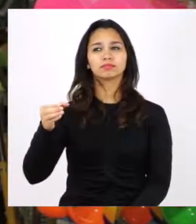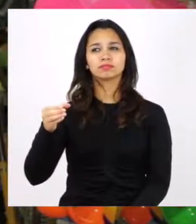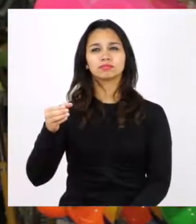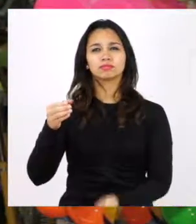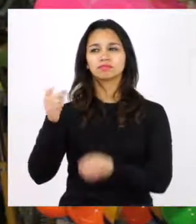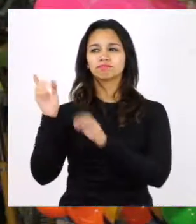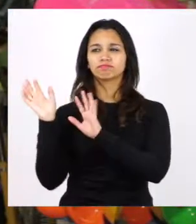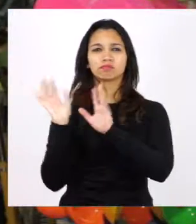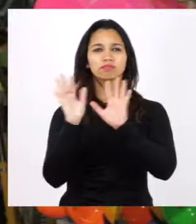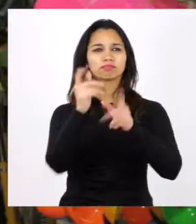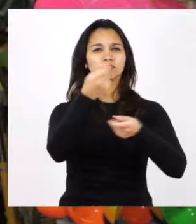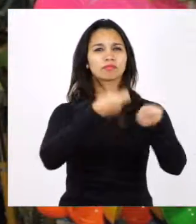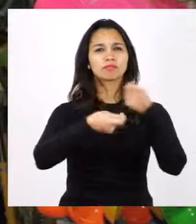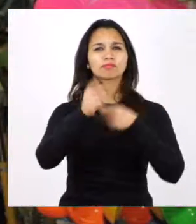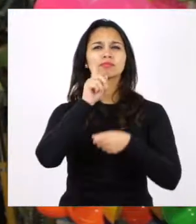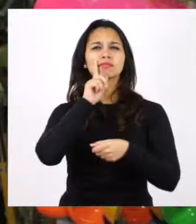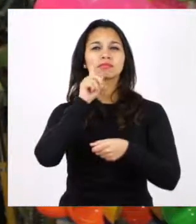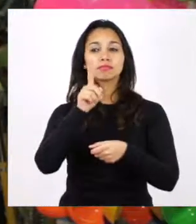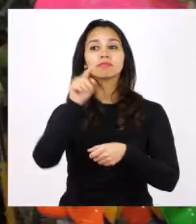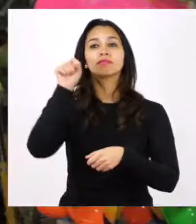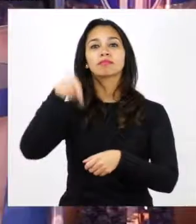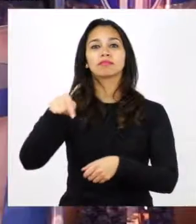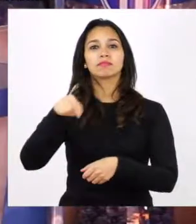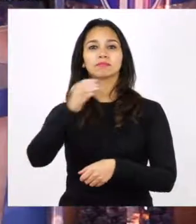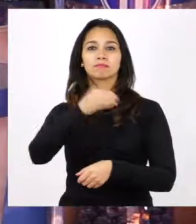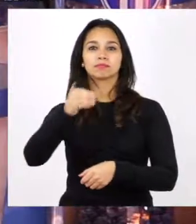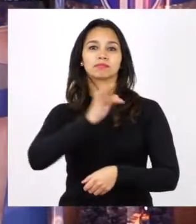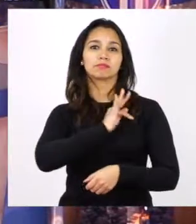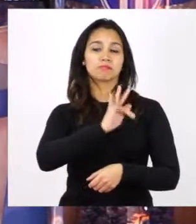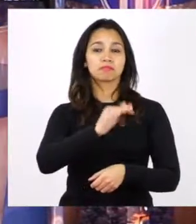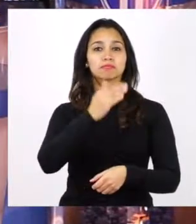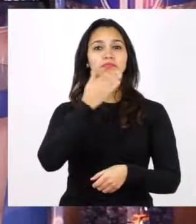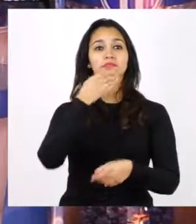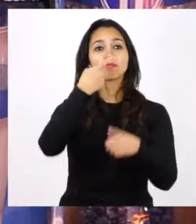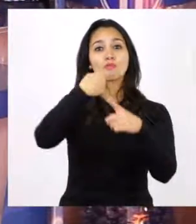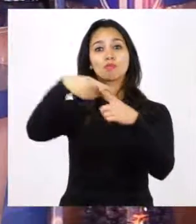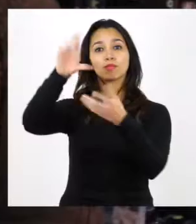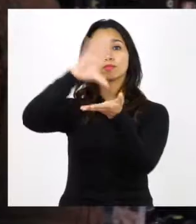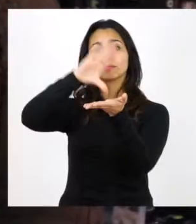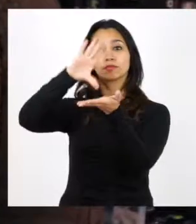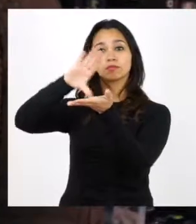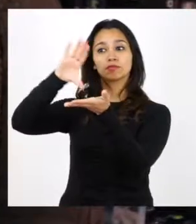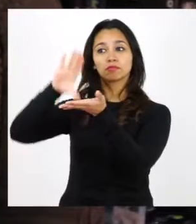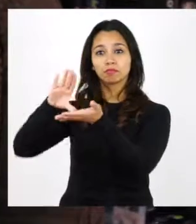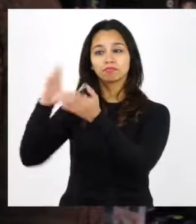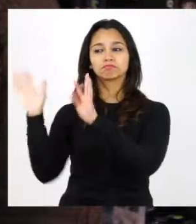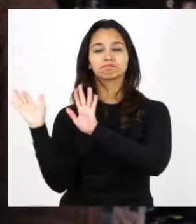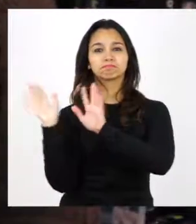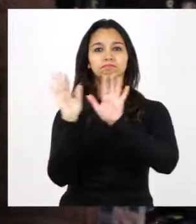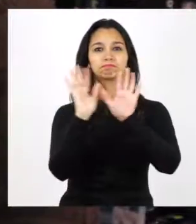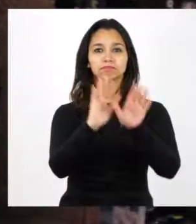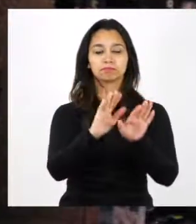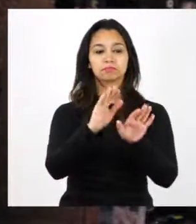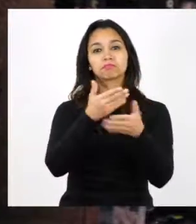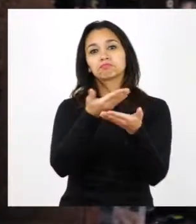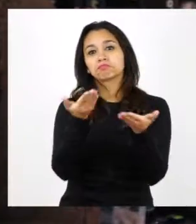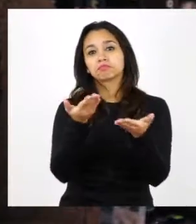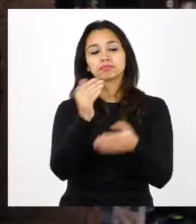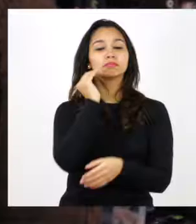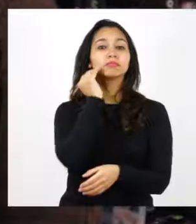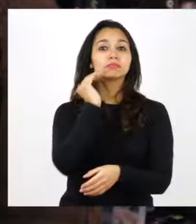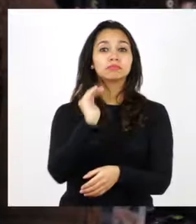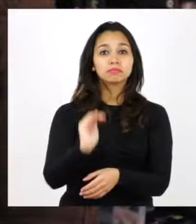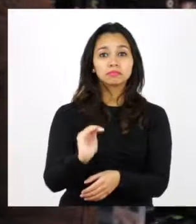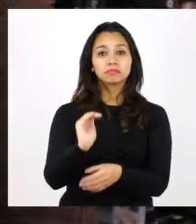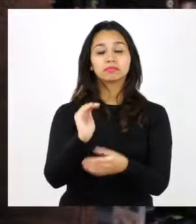clientela normalmente es de acá de San Fernando y también de sus alrededores. Desde un niño, porque tenemos